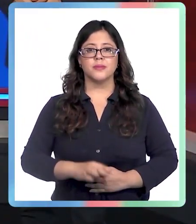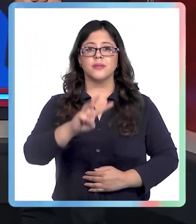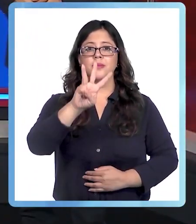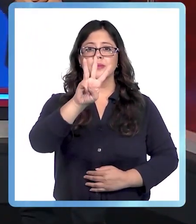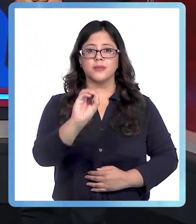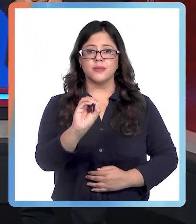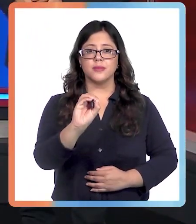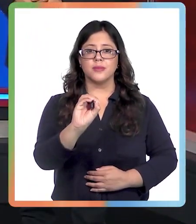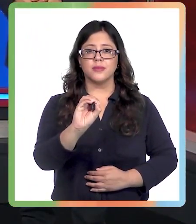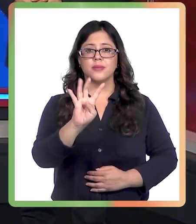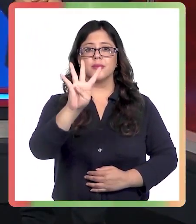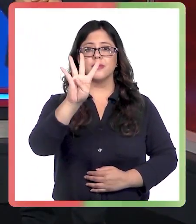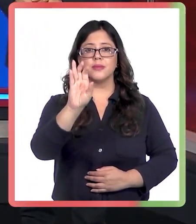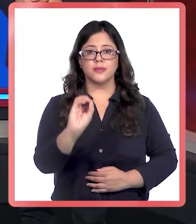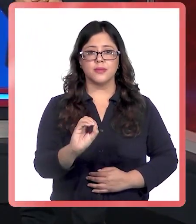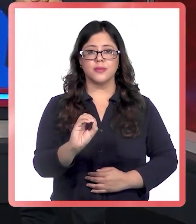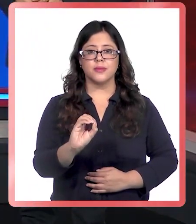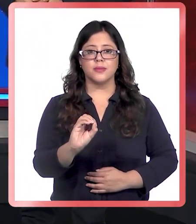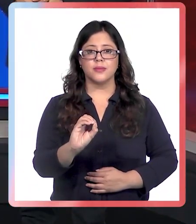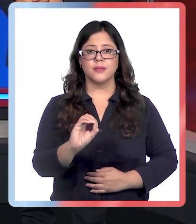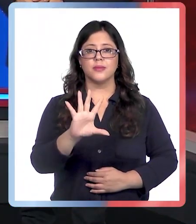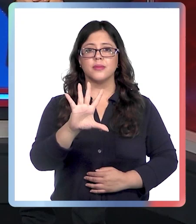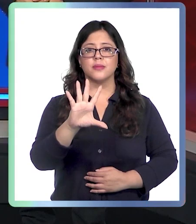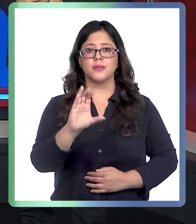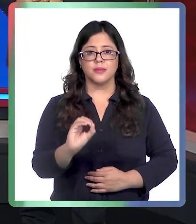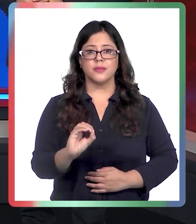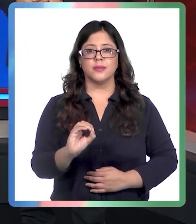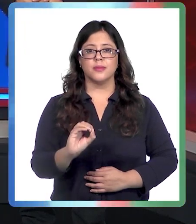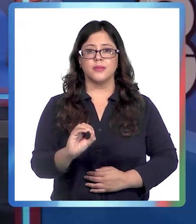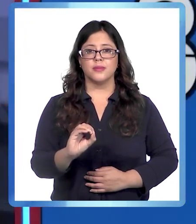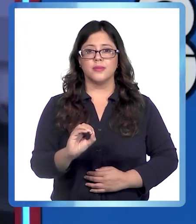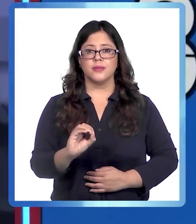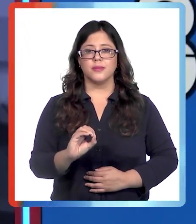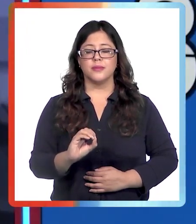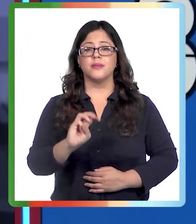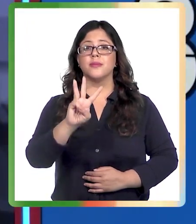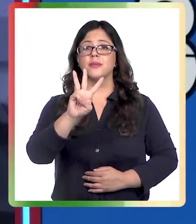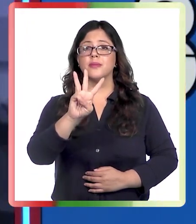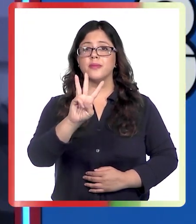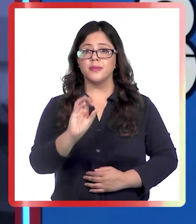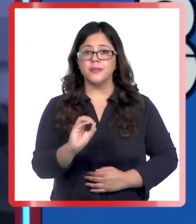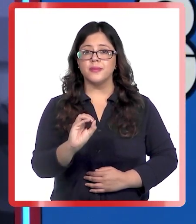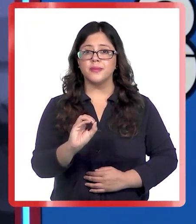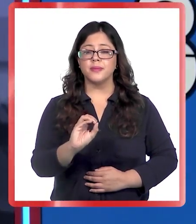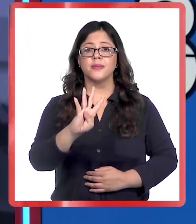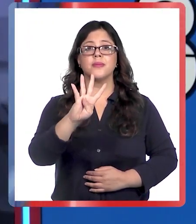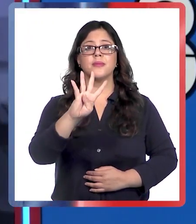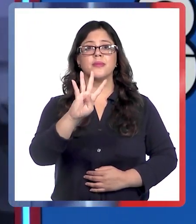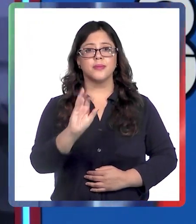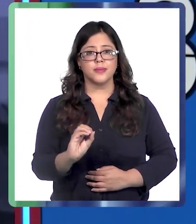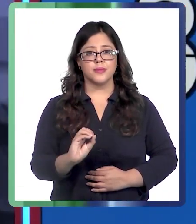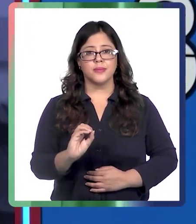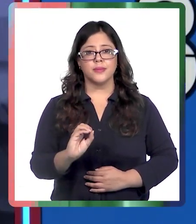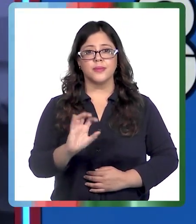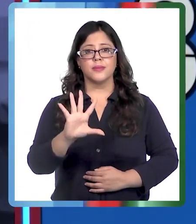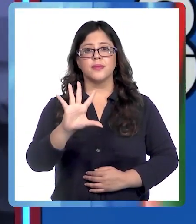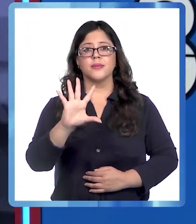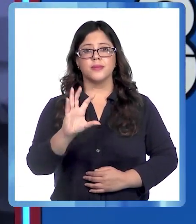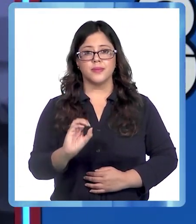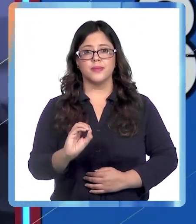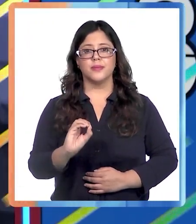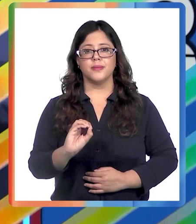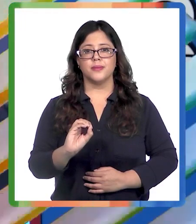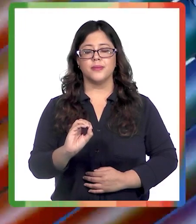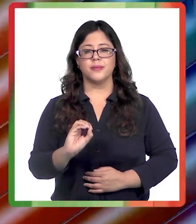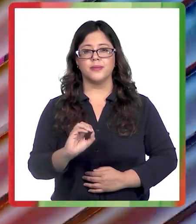30, 40, 50. 30, 40, 50.